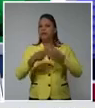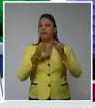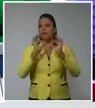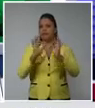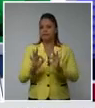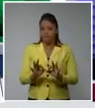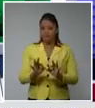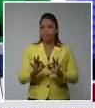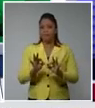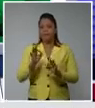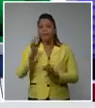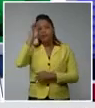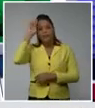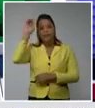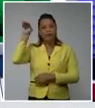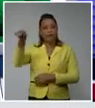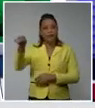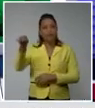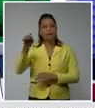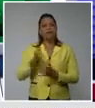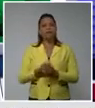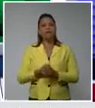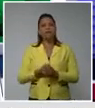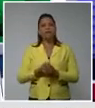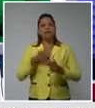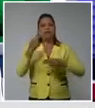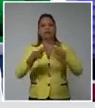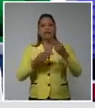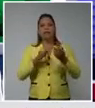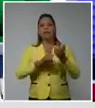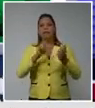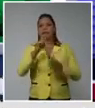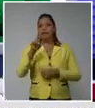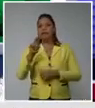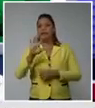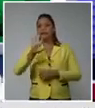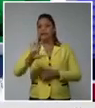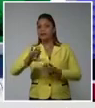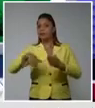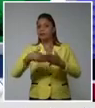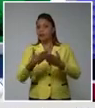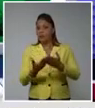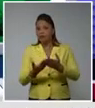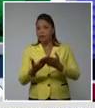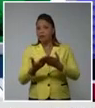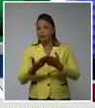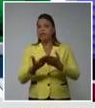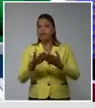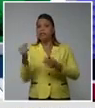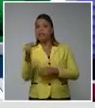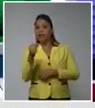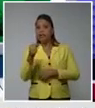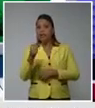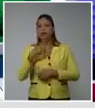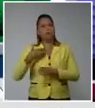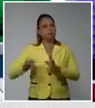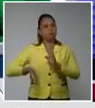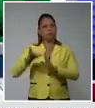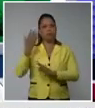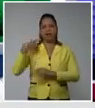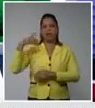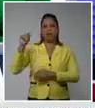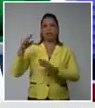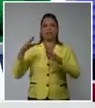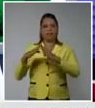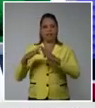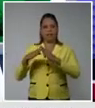Se aíslan, se le hace un PCR al quinto día y si da negativo, bueno, pues se le da el alta. En el caso